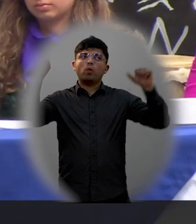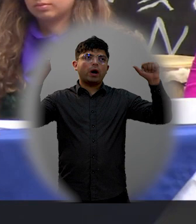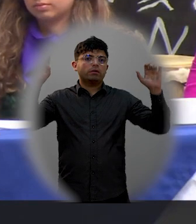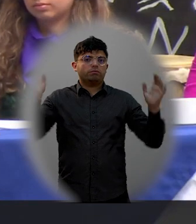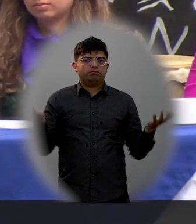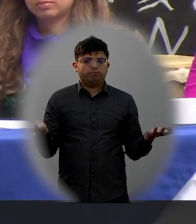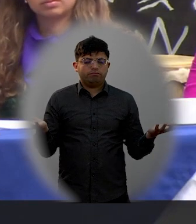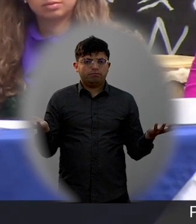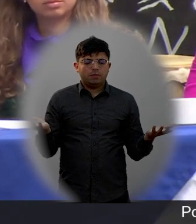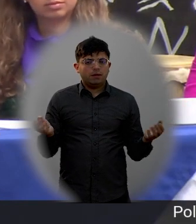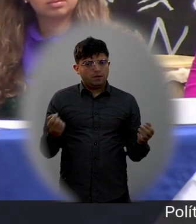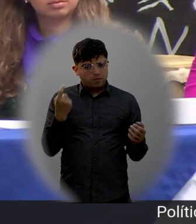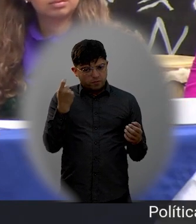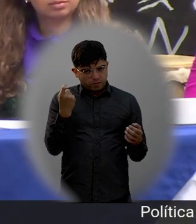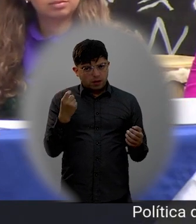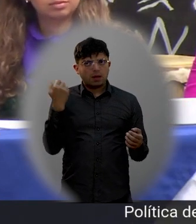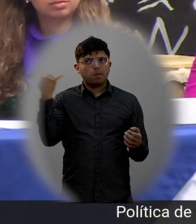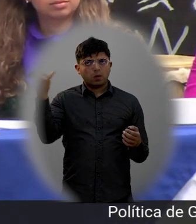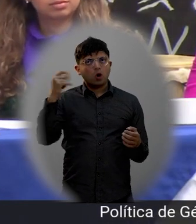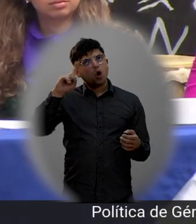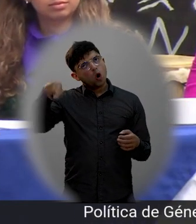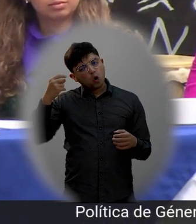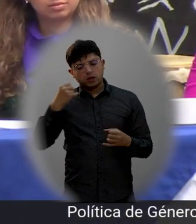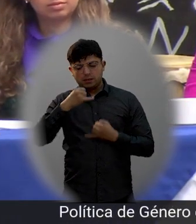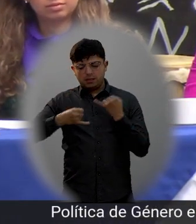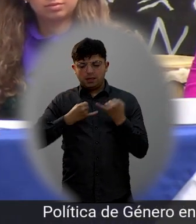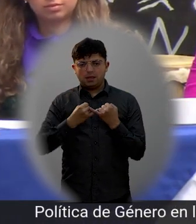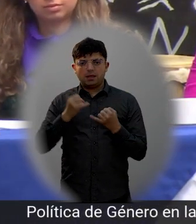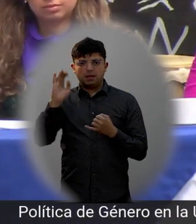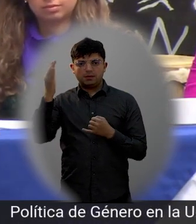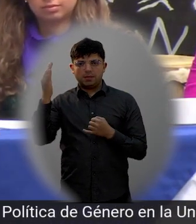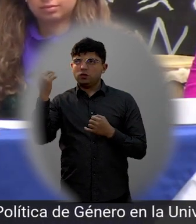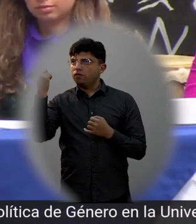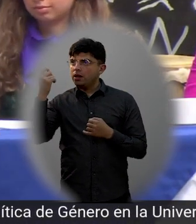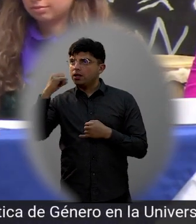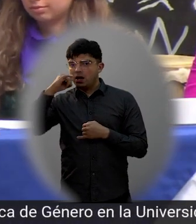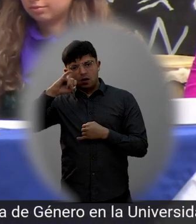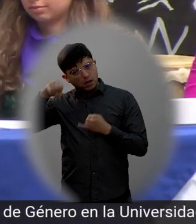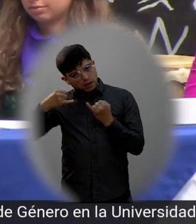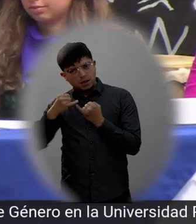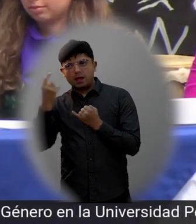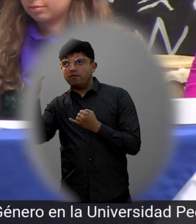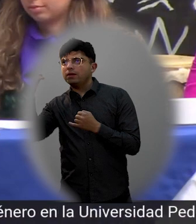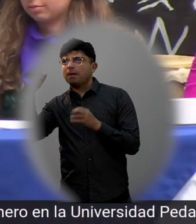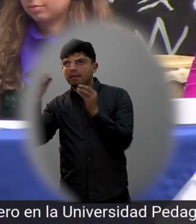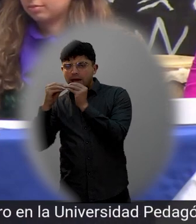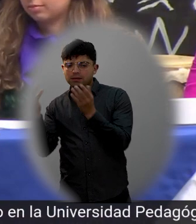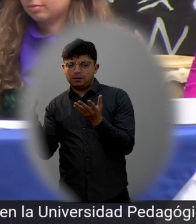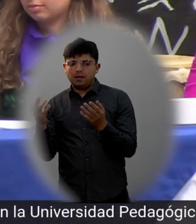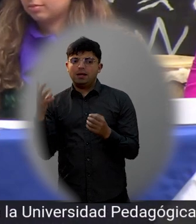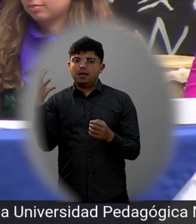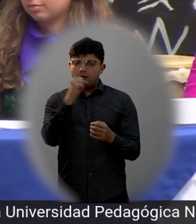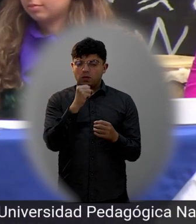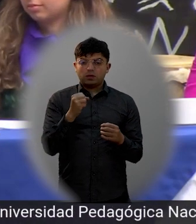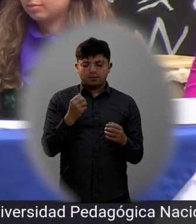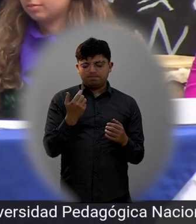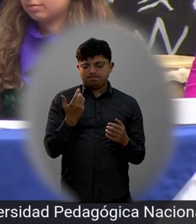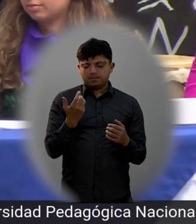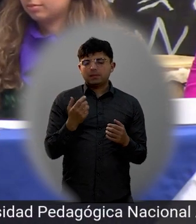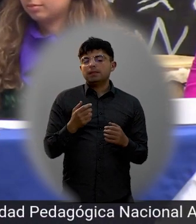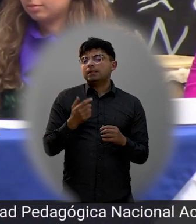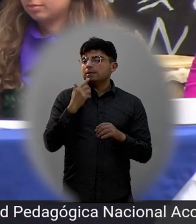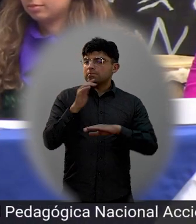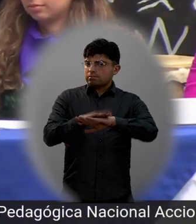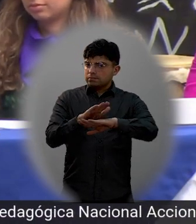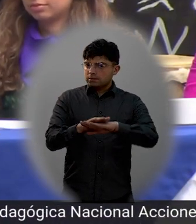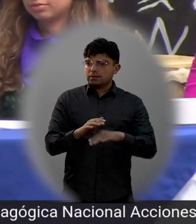y mujeres y no tiene en cuenta pues la existencia de otras identidades. ¿Qué acaba de decir? Que se hace esta acción